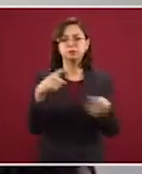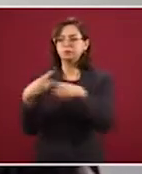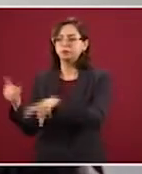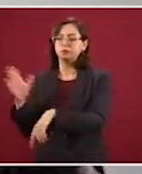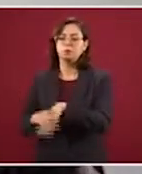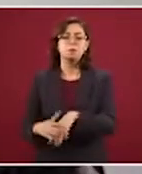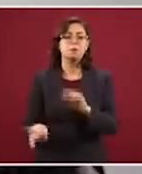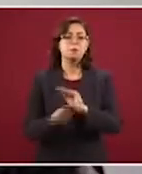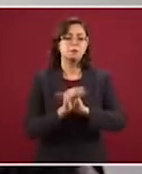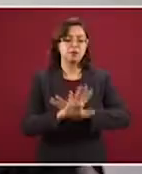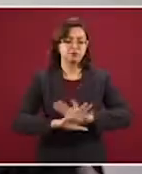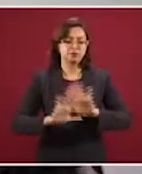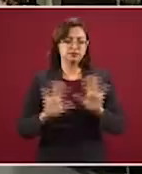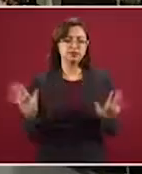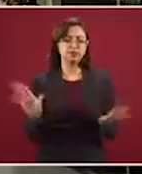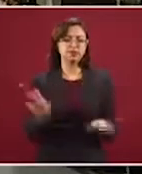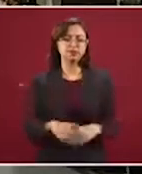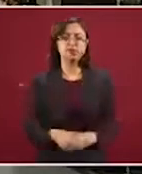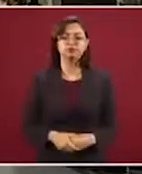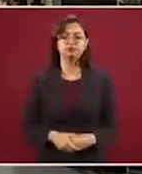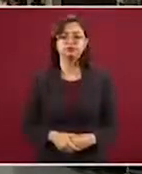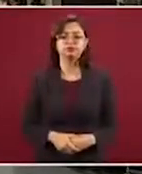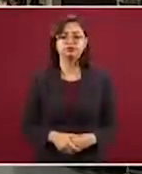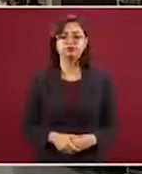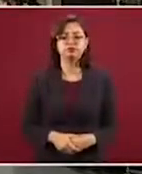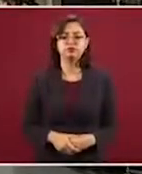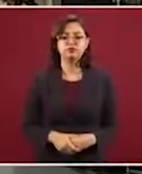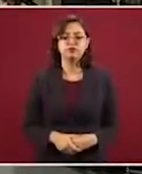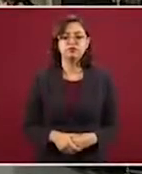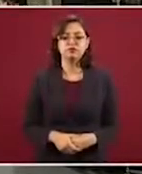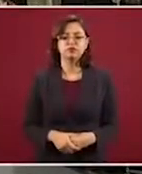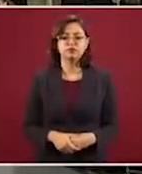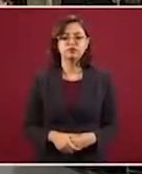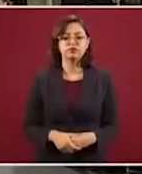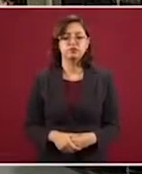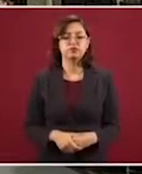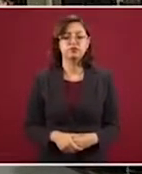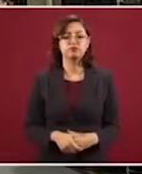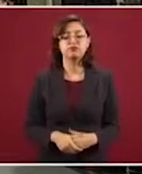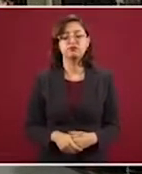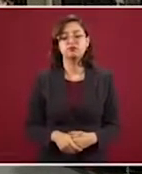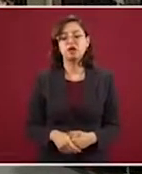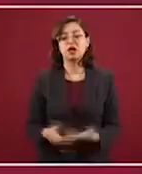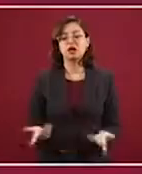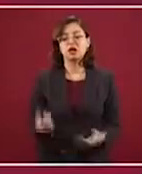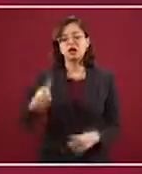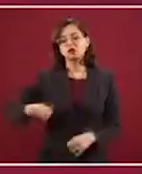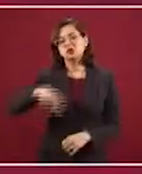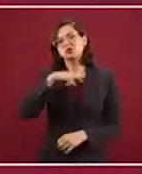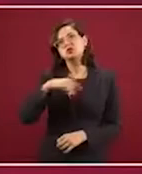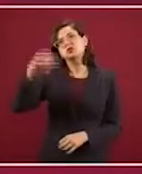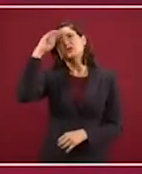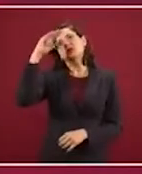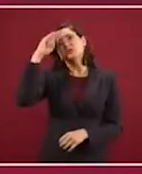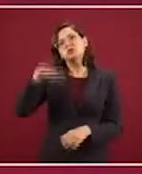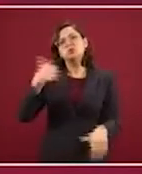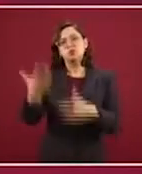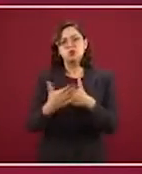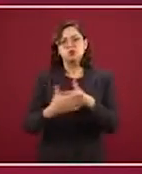queremos bercy se va a convocar elecciones